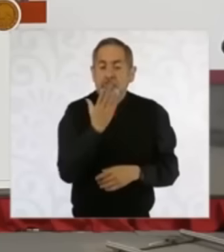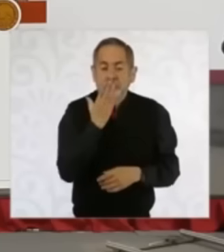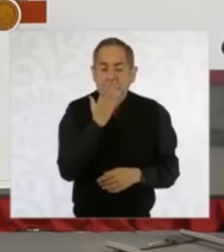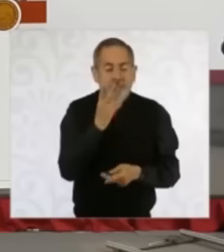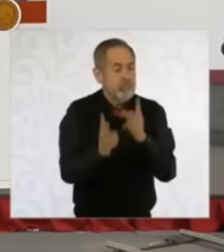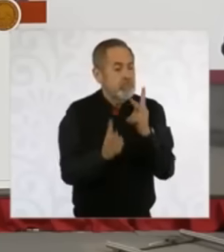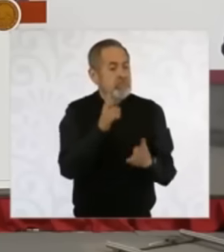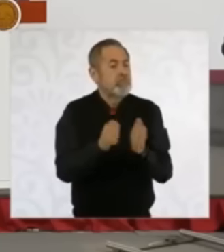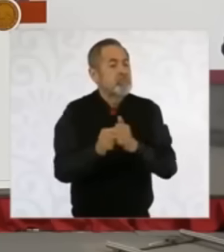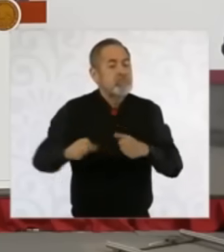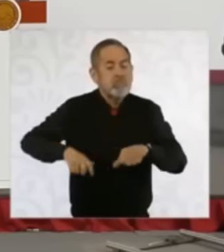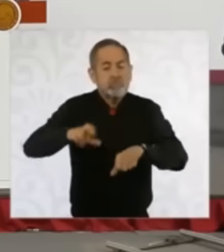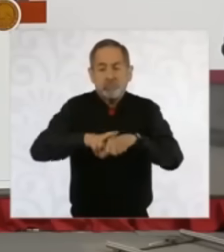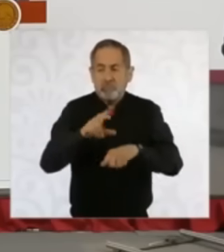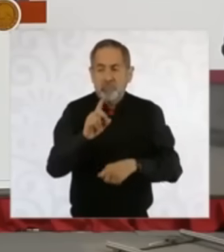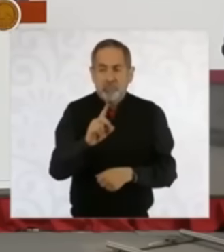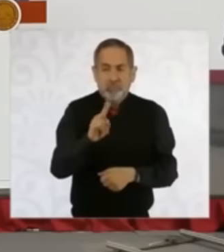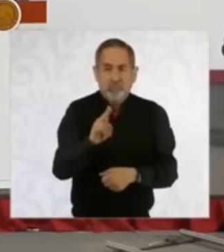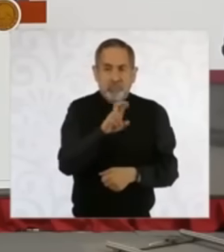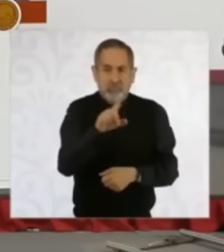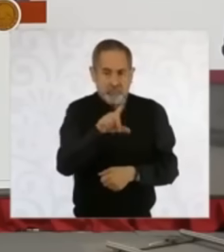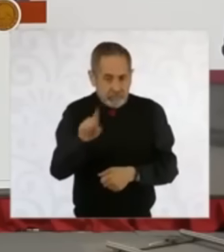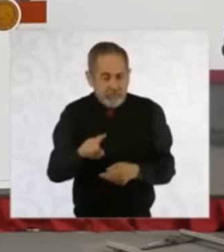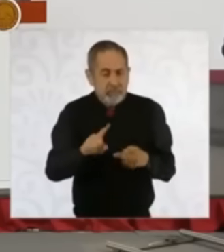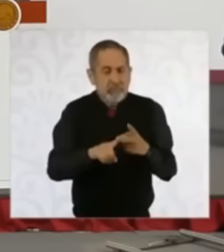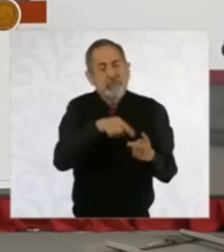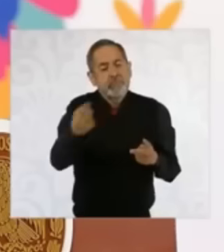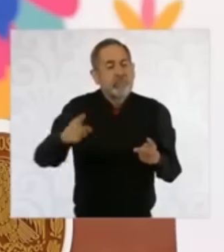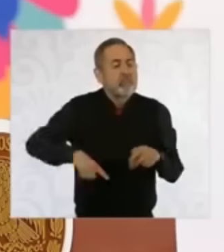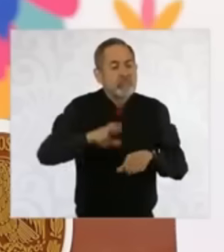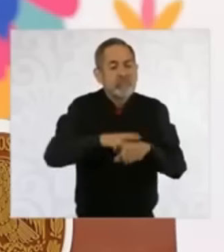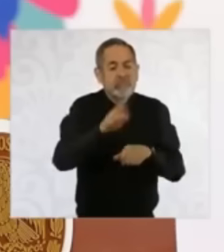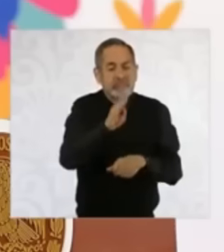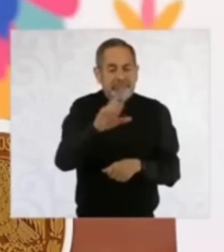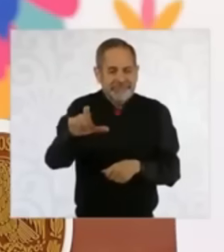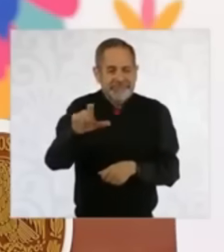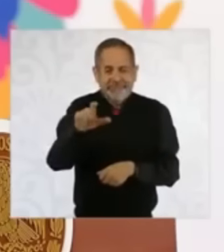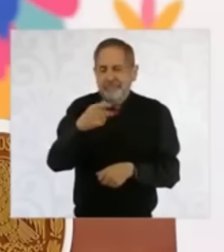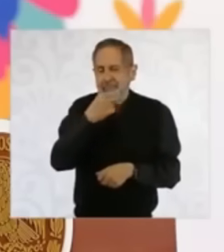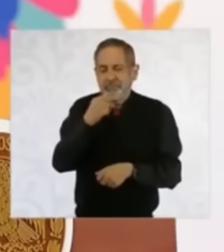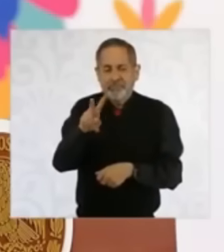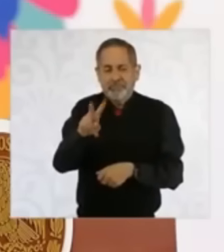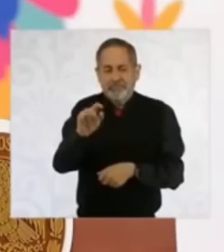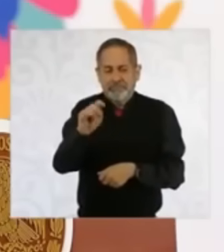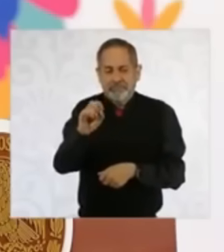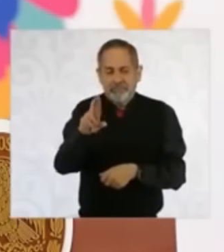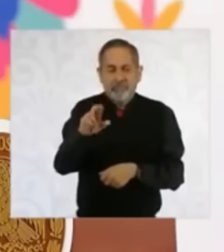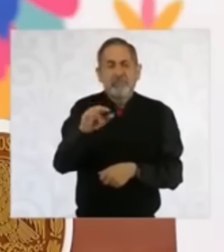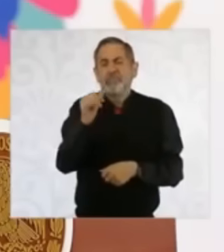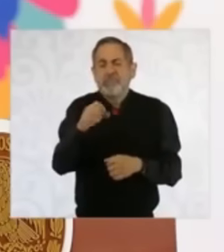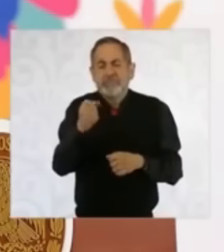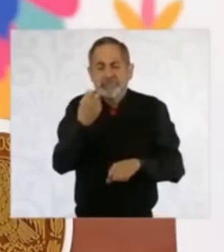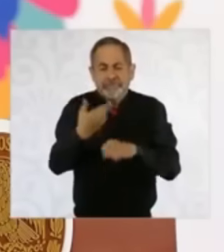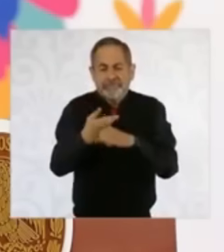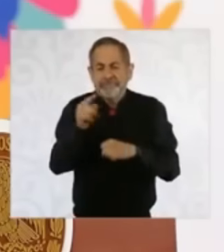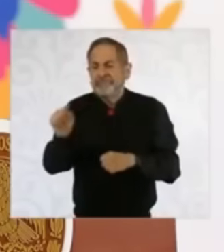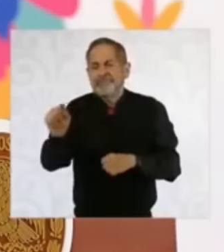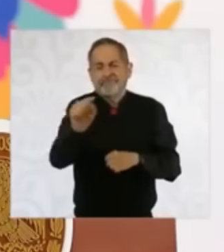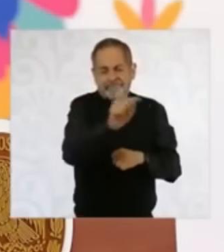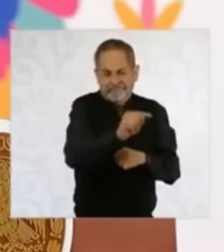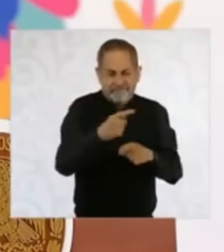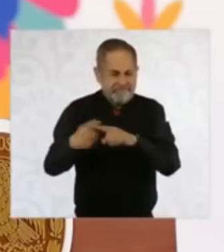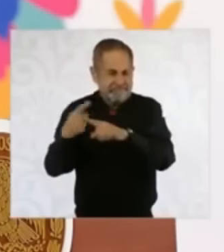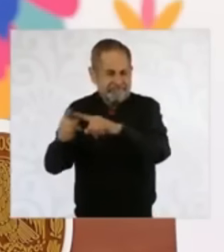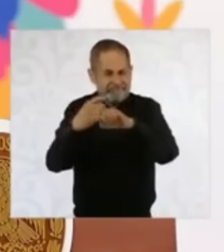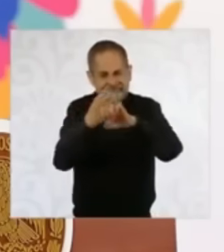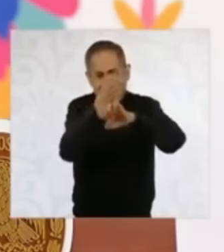siga creciendo Y para todos aquellos que tienen un negocio Todavía están a tiempo de inscribirse en la plataforma del buen fin es una oportunidad